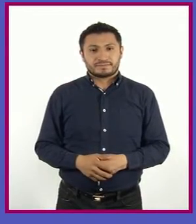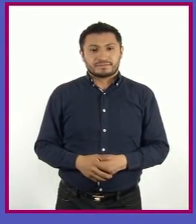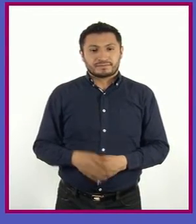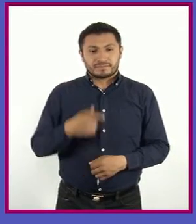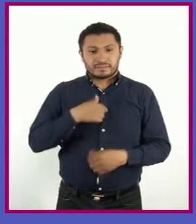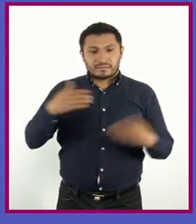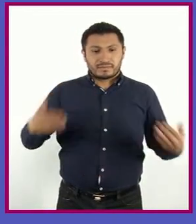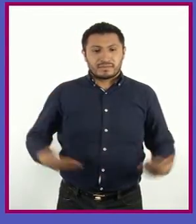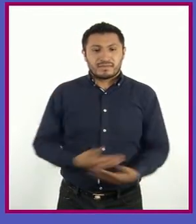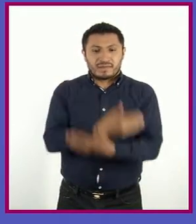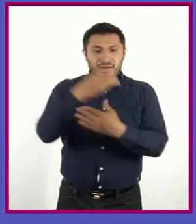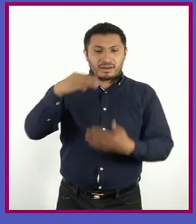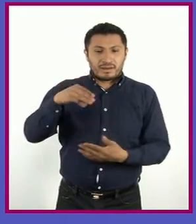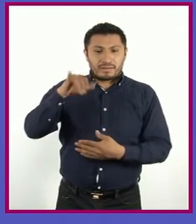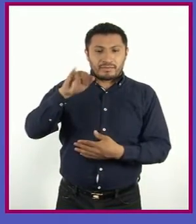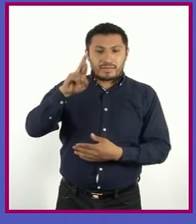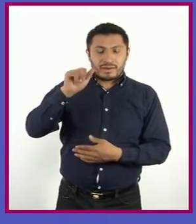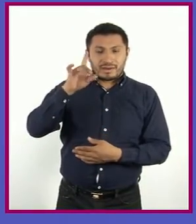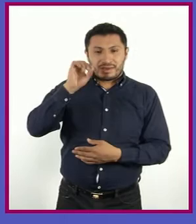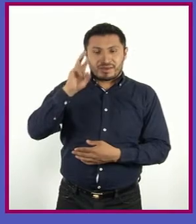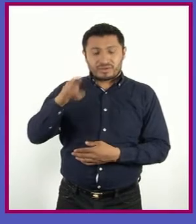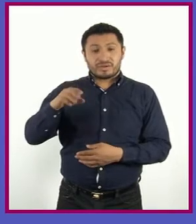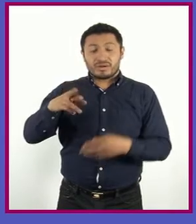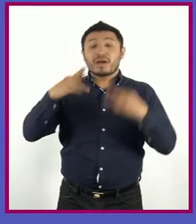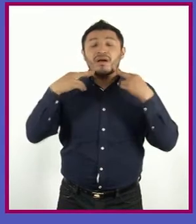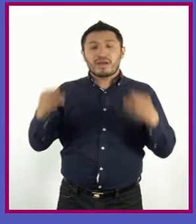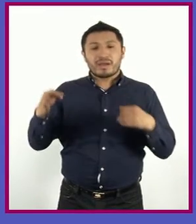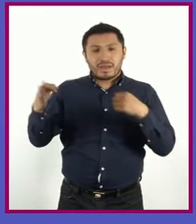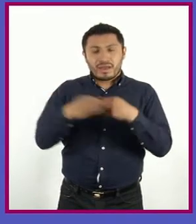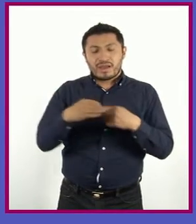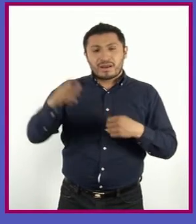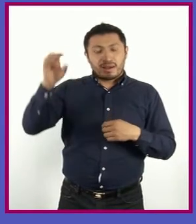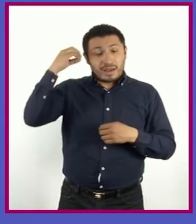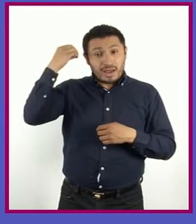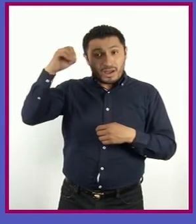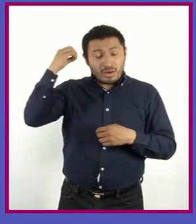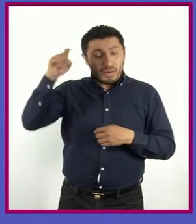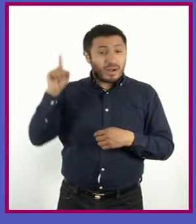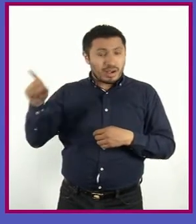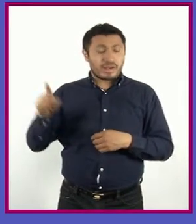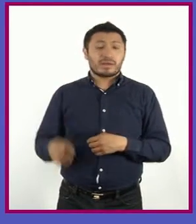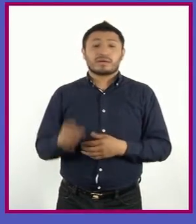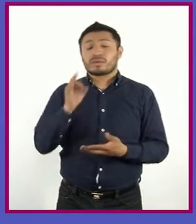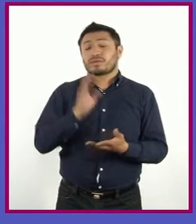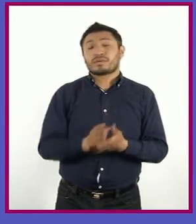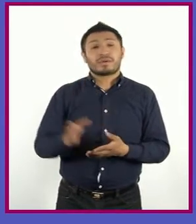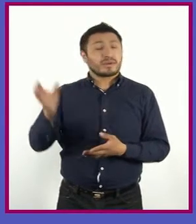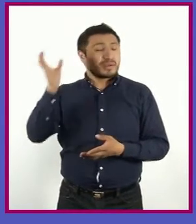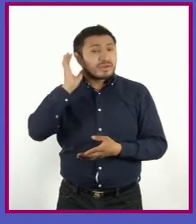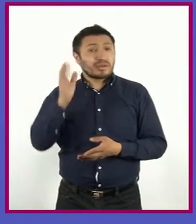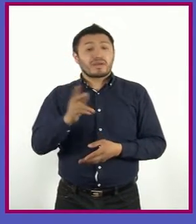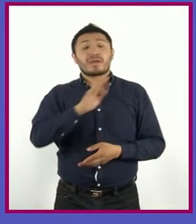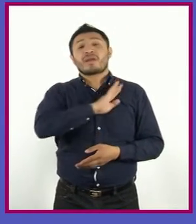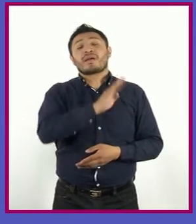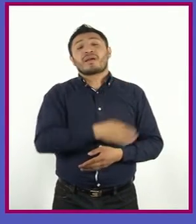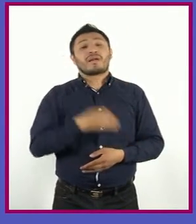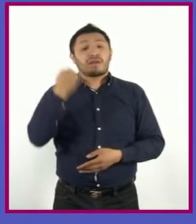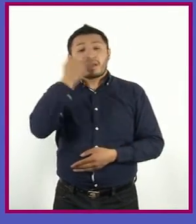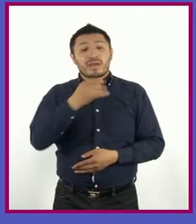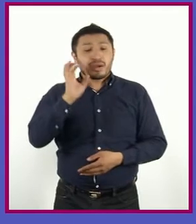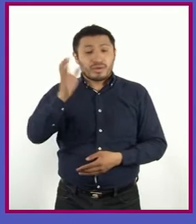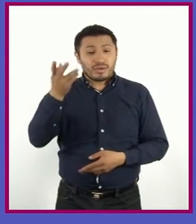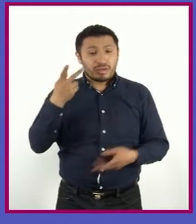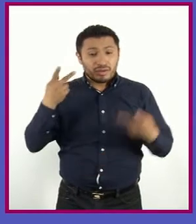Nací en El Mirador, un rancho cerca de Tuxtepec, en Oaxaca. Ahí solo escuchaba hablar en español cuando alguien de fuera venía al